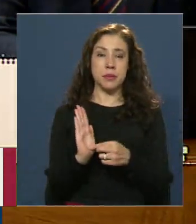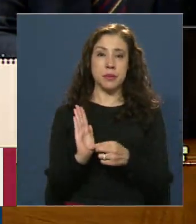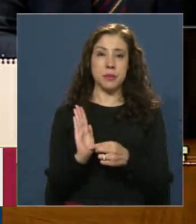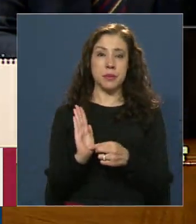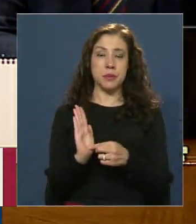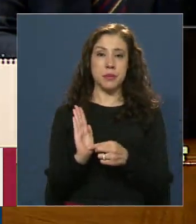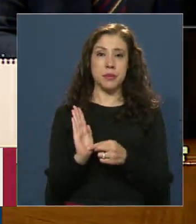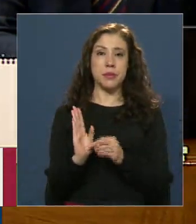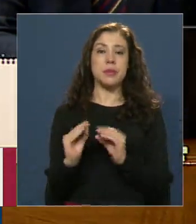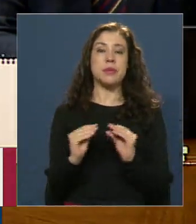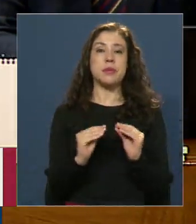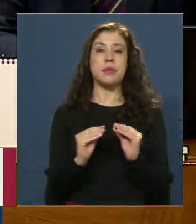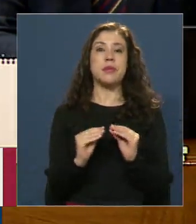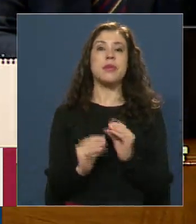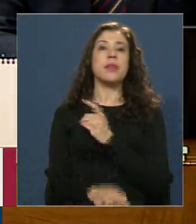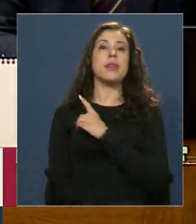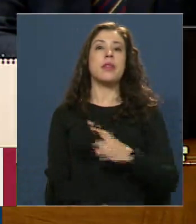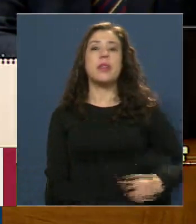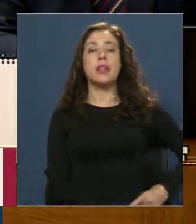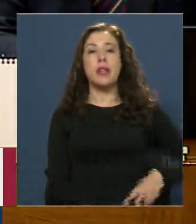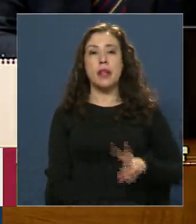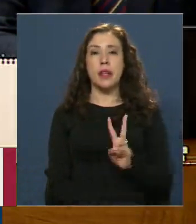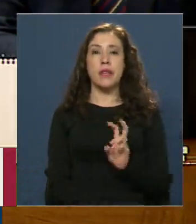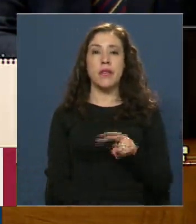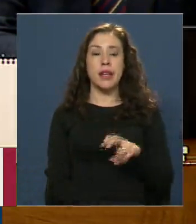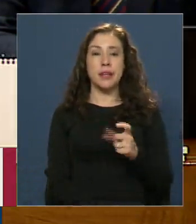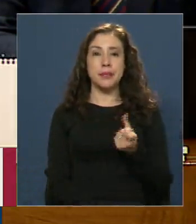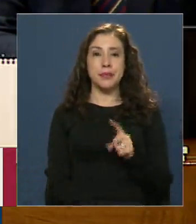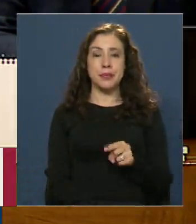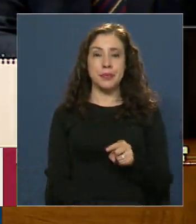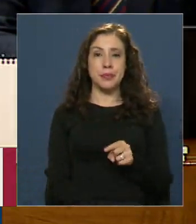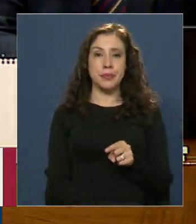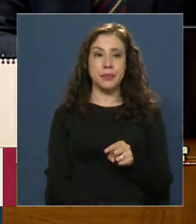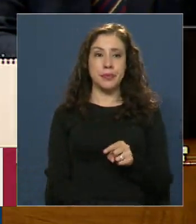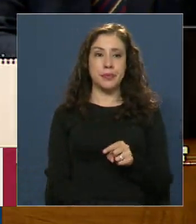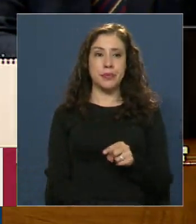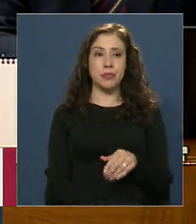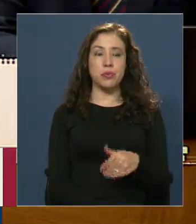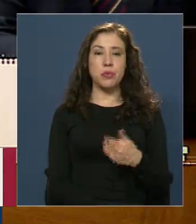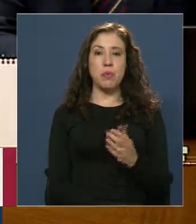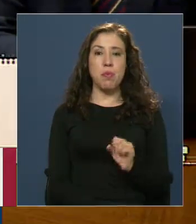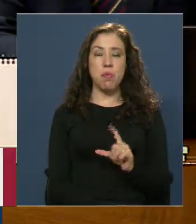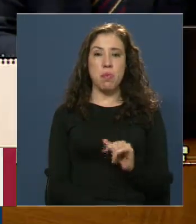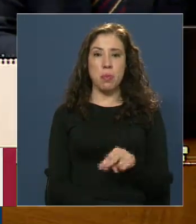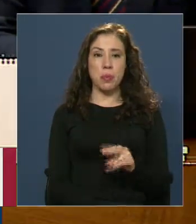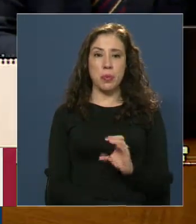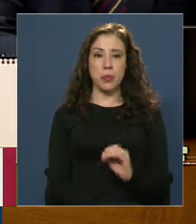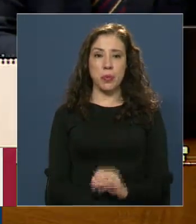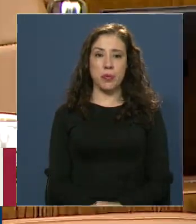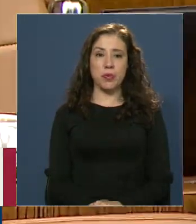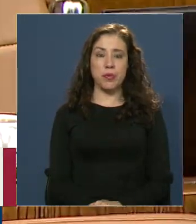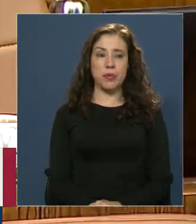diputado Mario Venegas Cárdenas del Comité de la Democracia Cristiana y se prepara el diputado René Alinco.